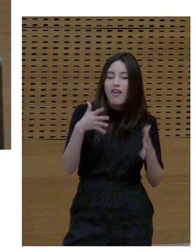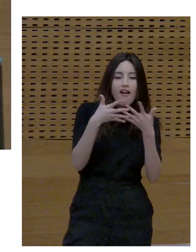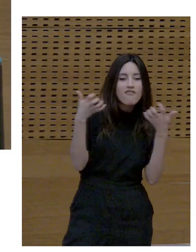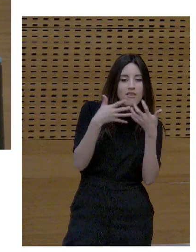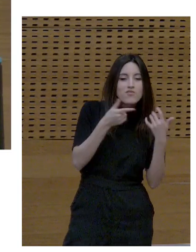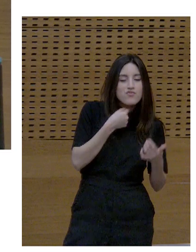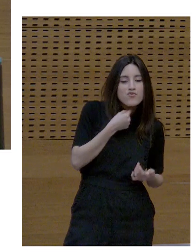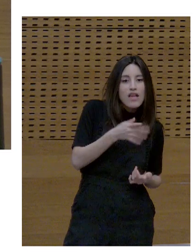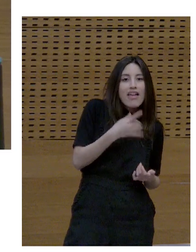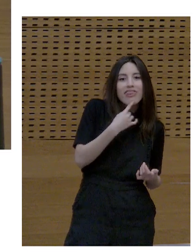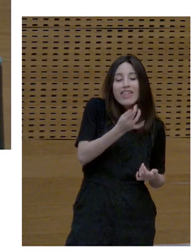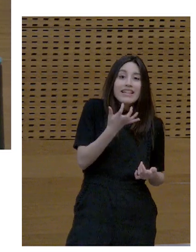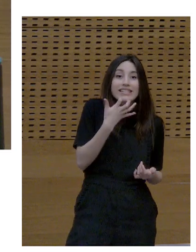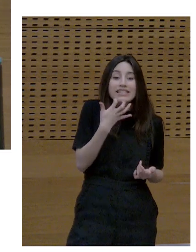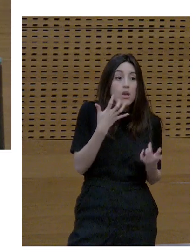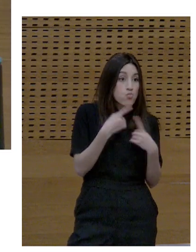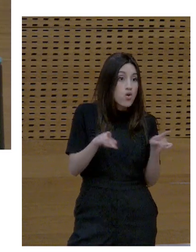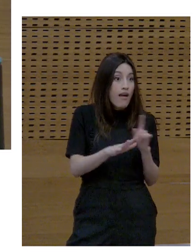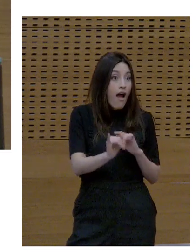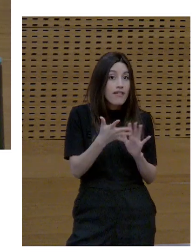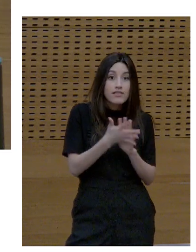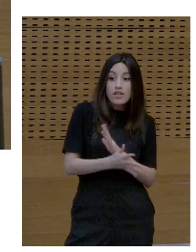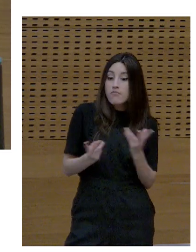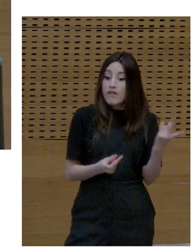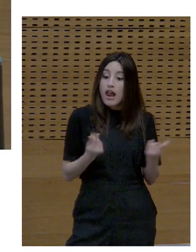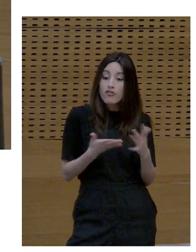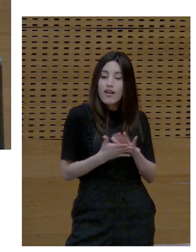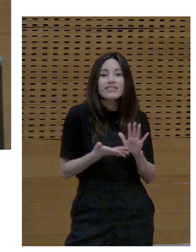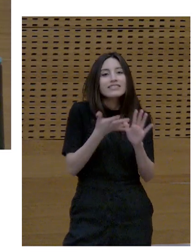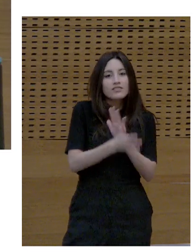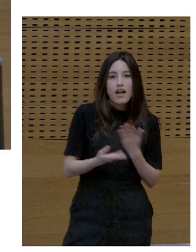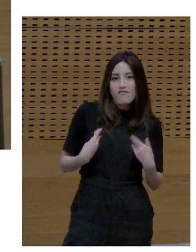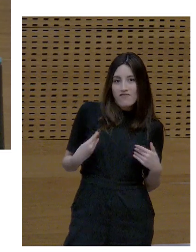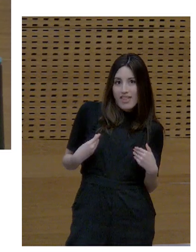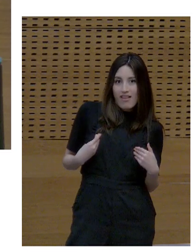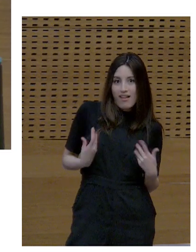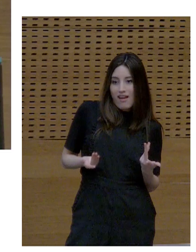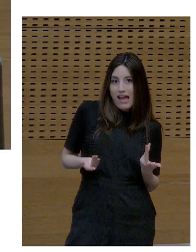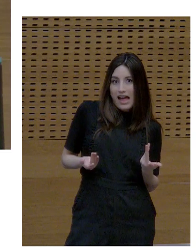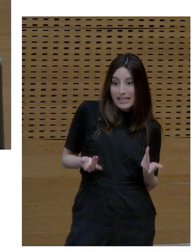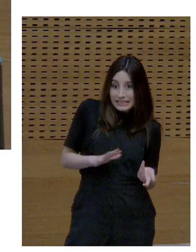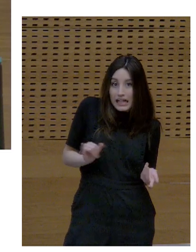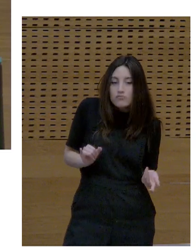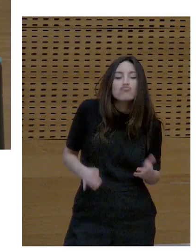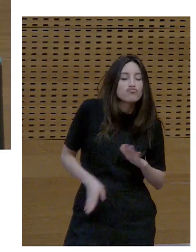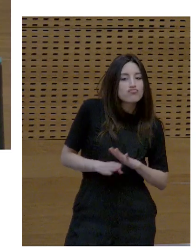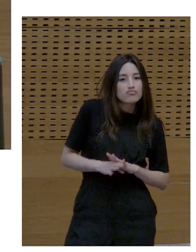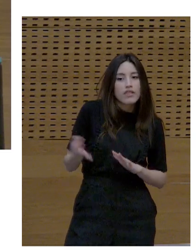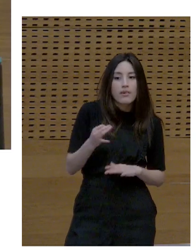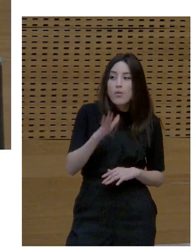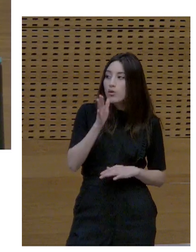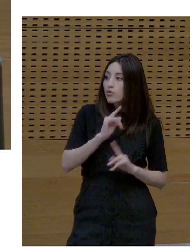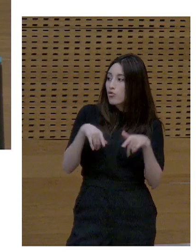eso, de mientras haya música seguiremos bailando, porque, como sabes, ahora terminaremos con el coro. Entonces, nosotros desde el coro podemos